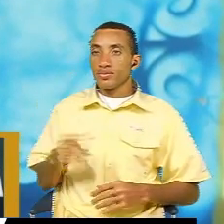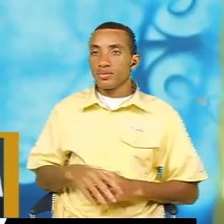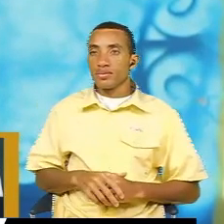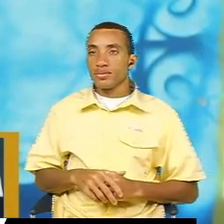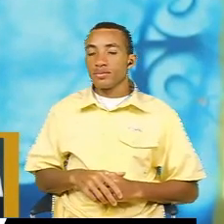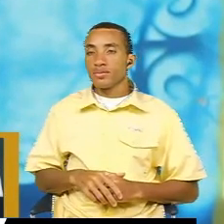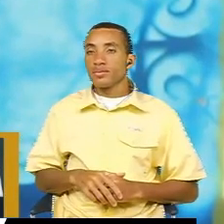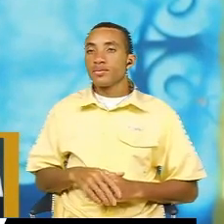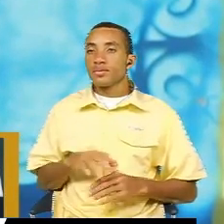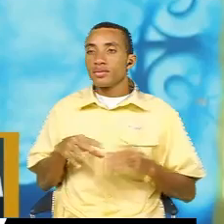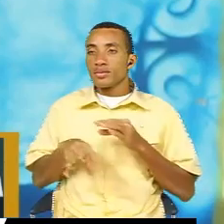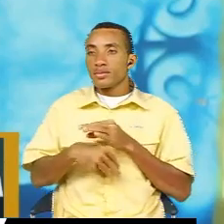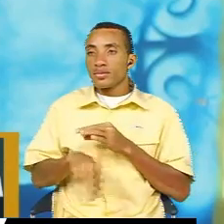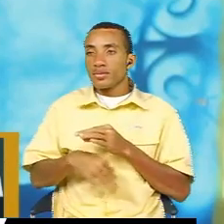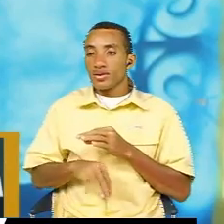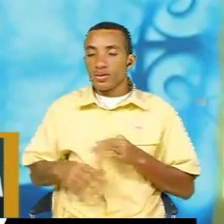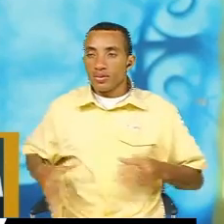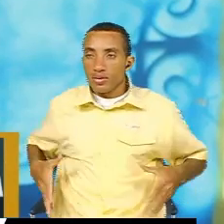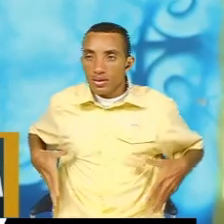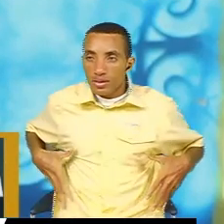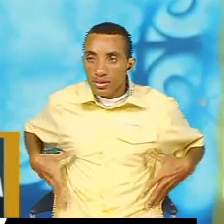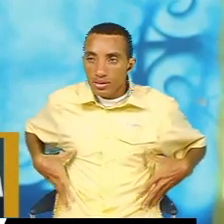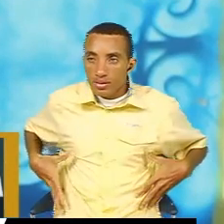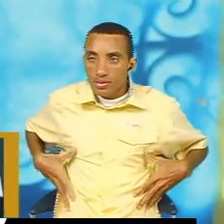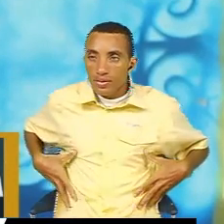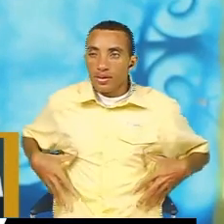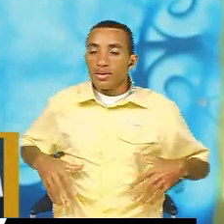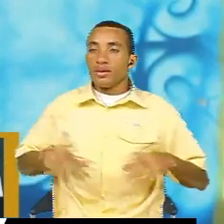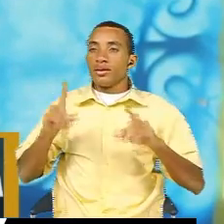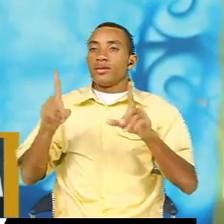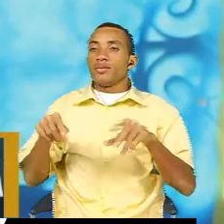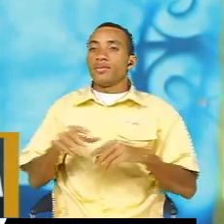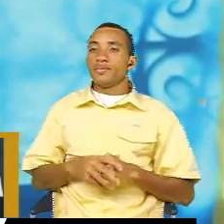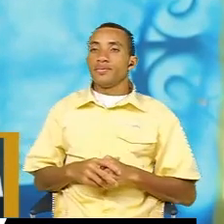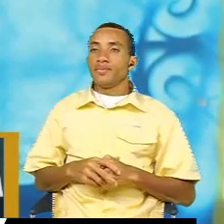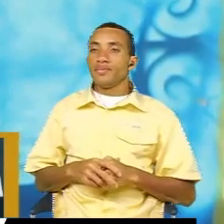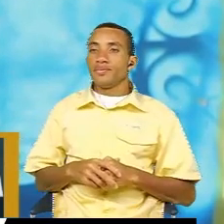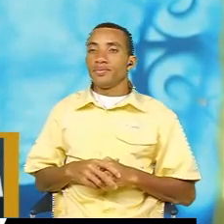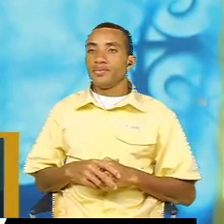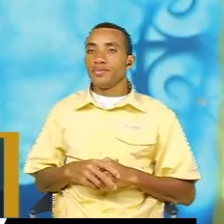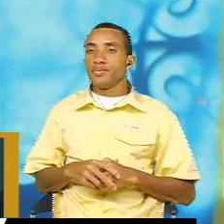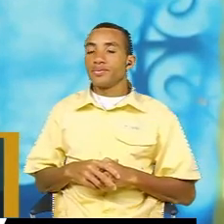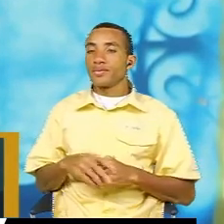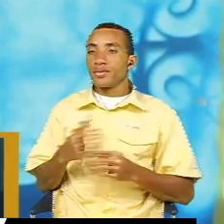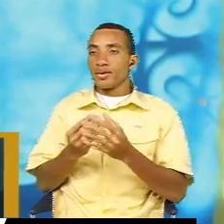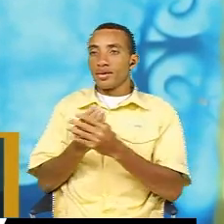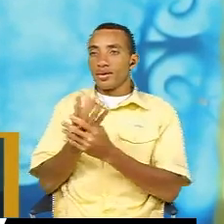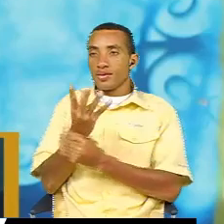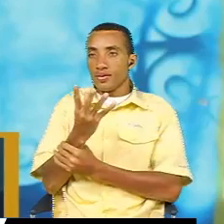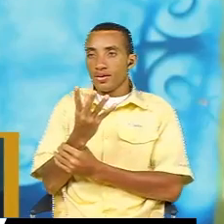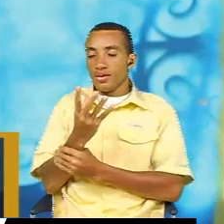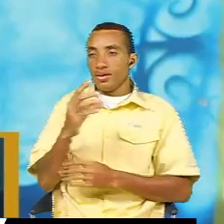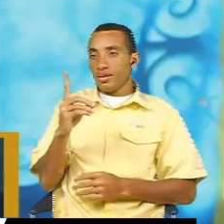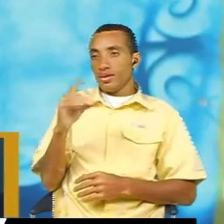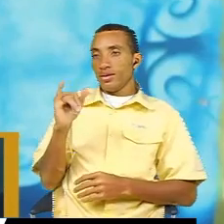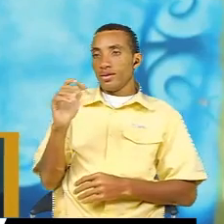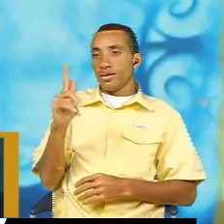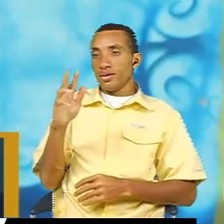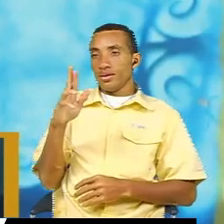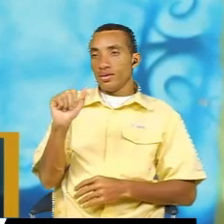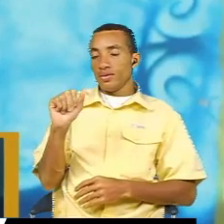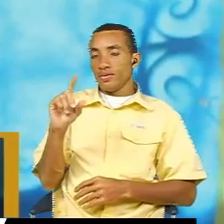el globo es el pulmón y el guante es el diafragma.